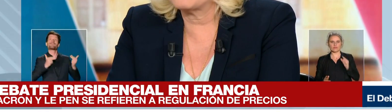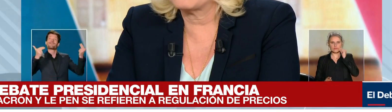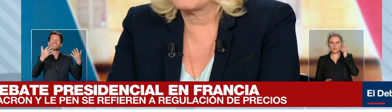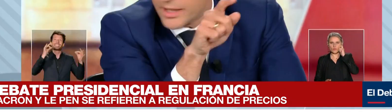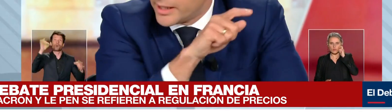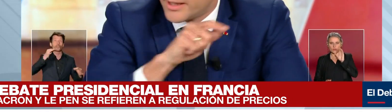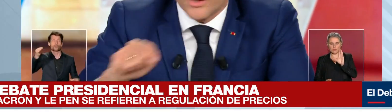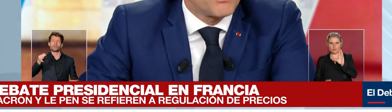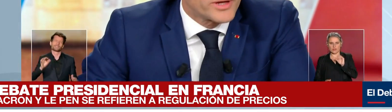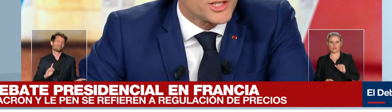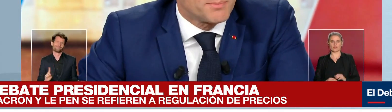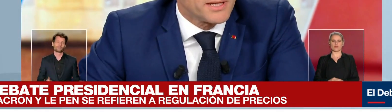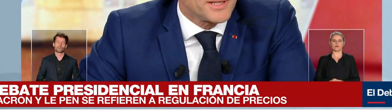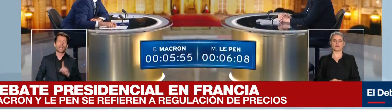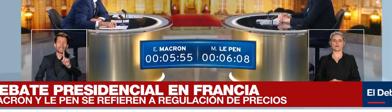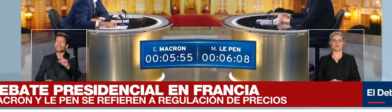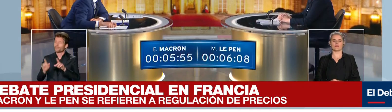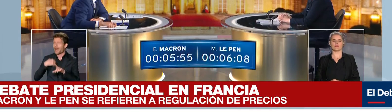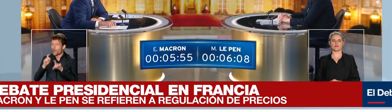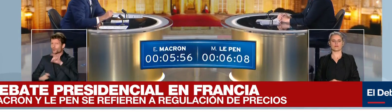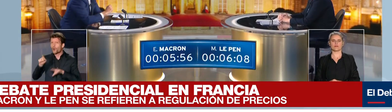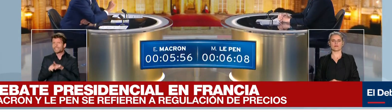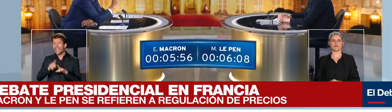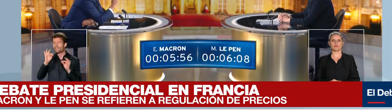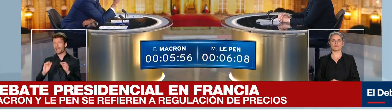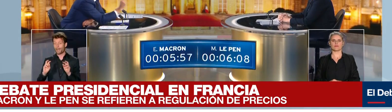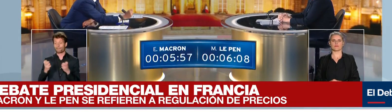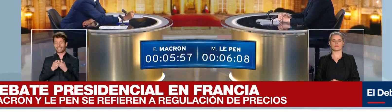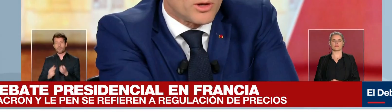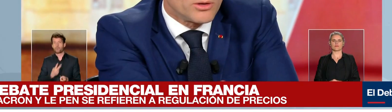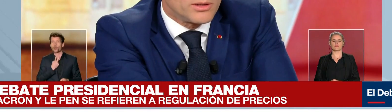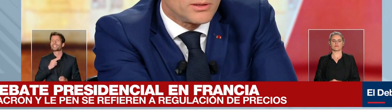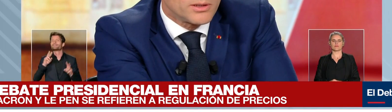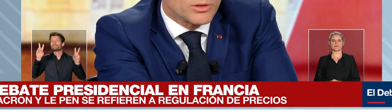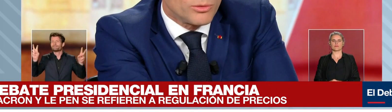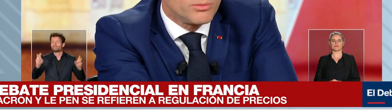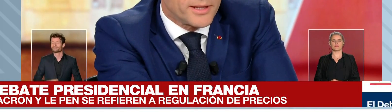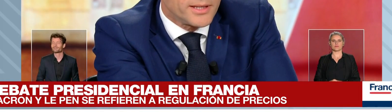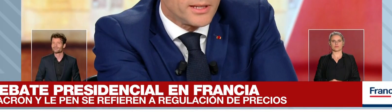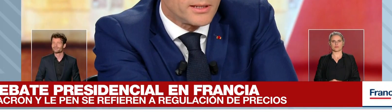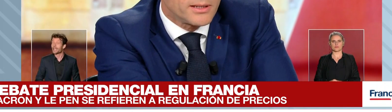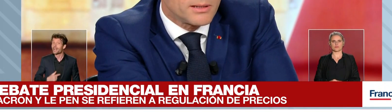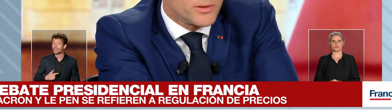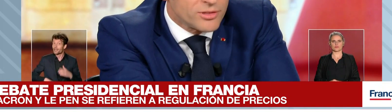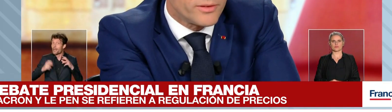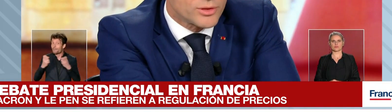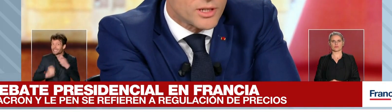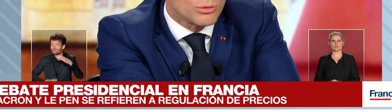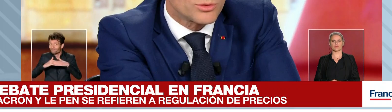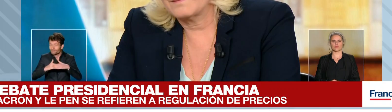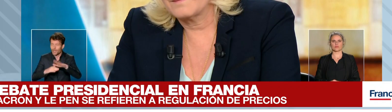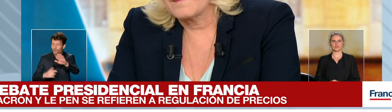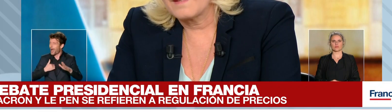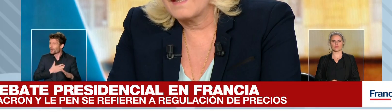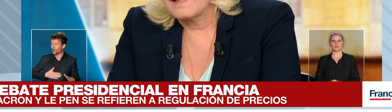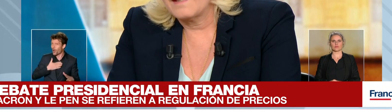10%. No es así. Eso no es automático. Puedo volver al bloqueo de los precios, señora Le Pen, porque me gusta escuchar que usted lo va a